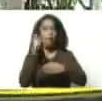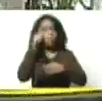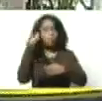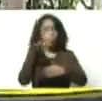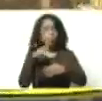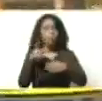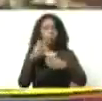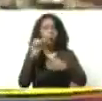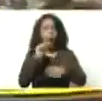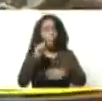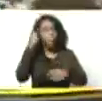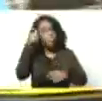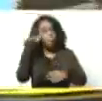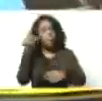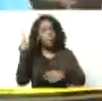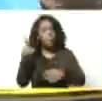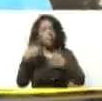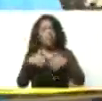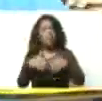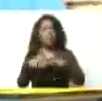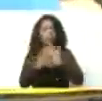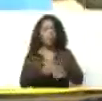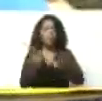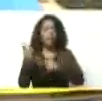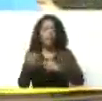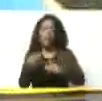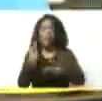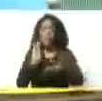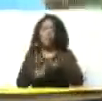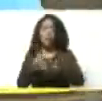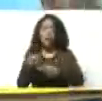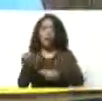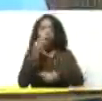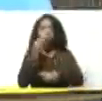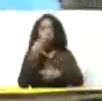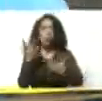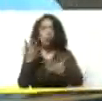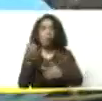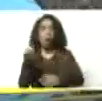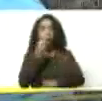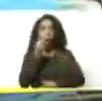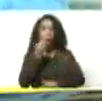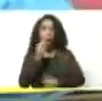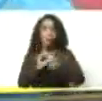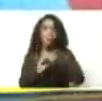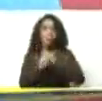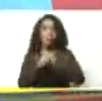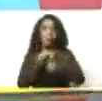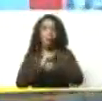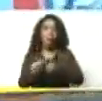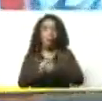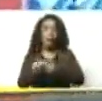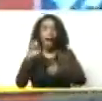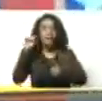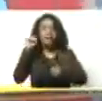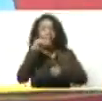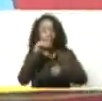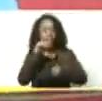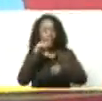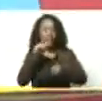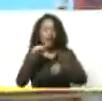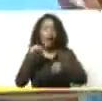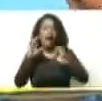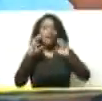proceso de industrialización que le echan para comer perrarina no te come papa rayada zanahoria maitika